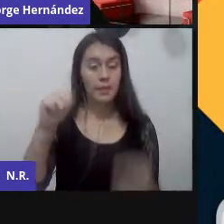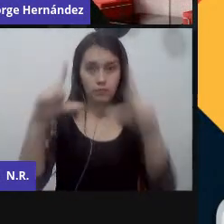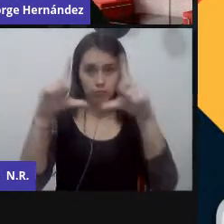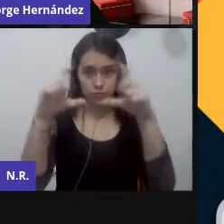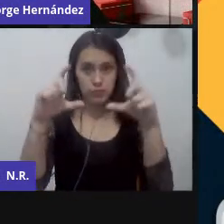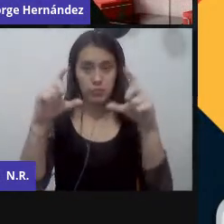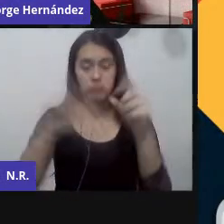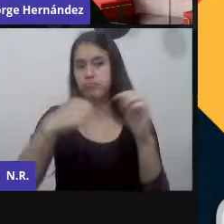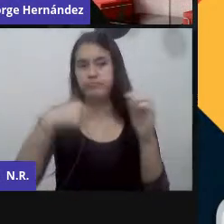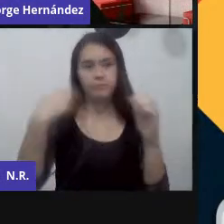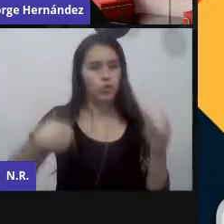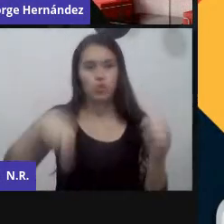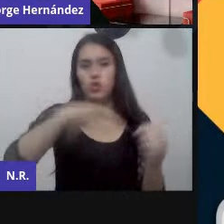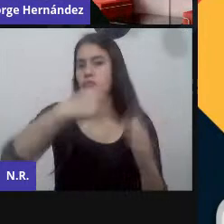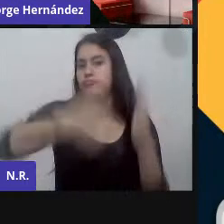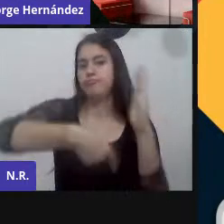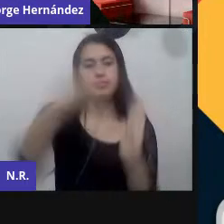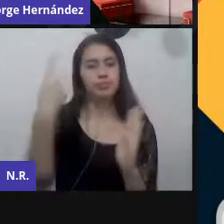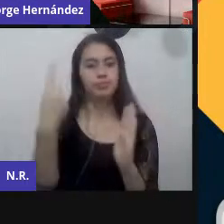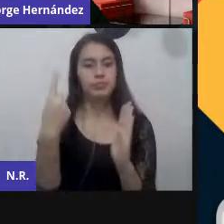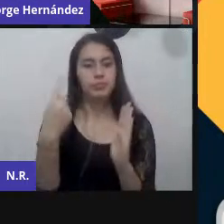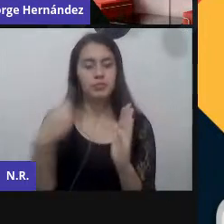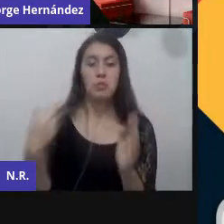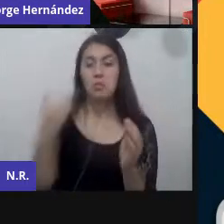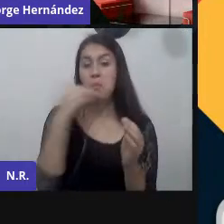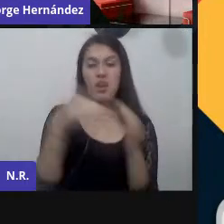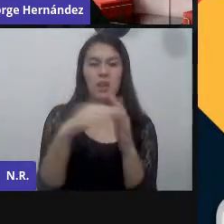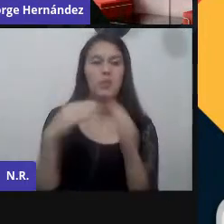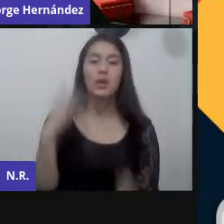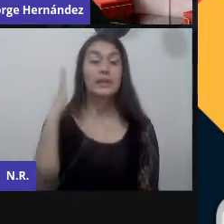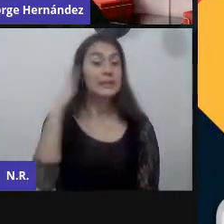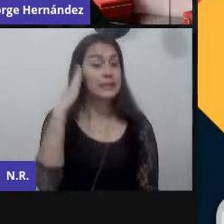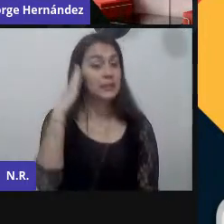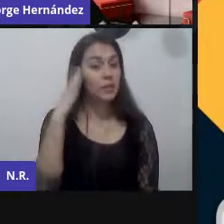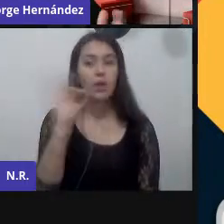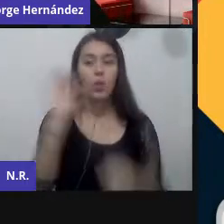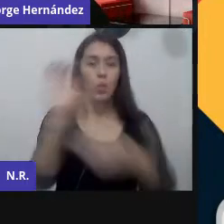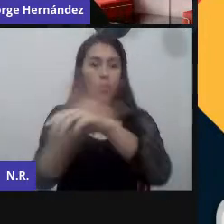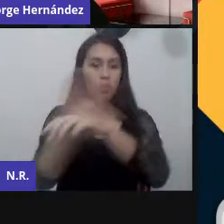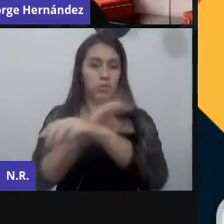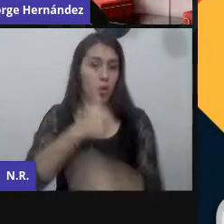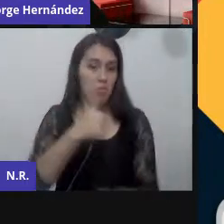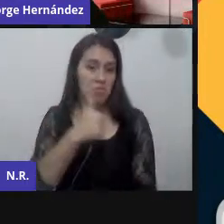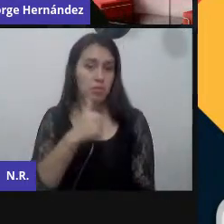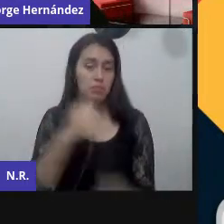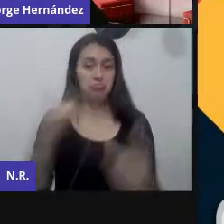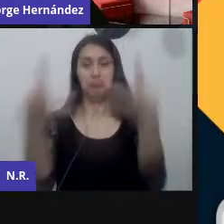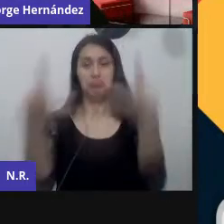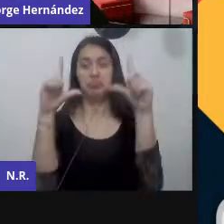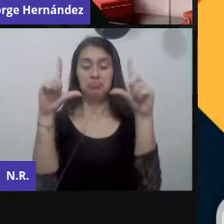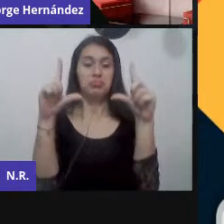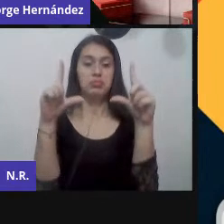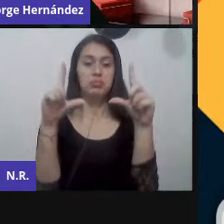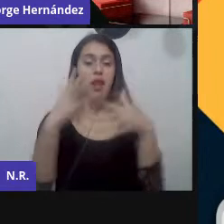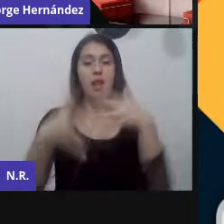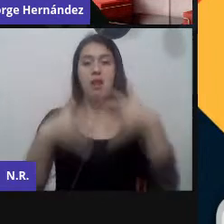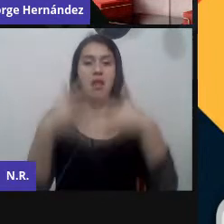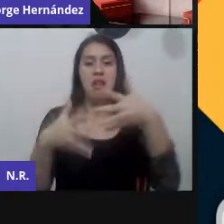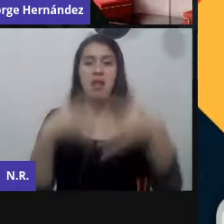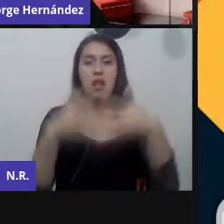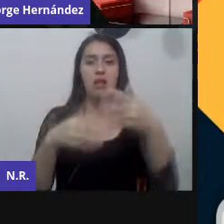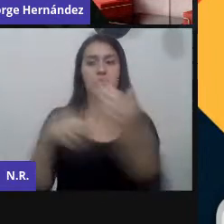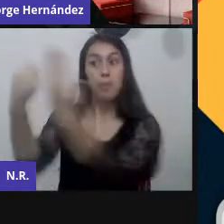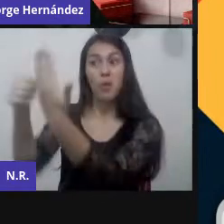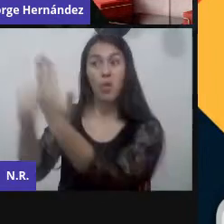transmisión en vivo directamente desde nuestros celulares o desde nuestros computadores sin necesidad de programas